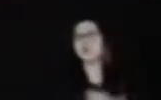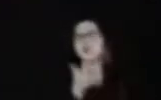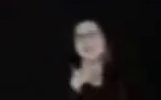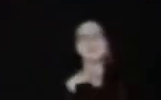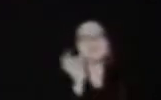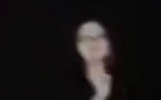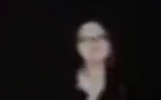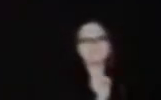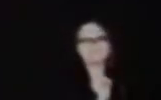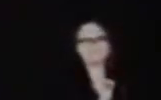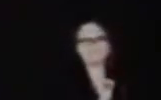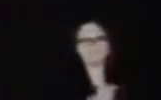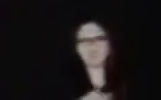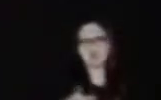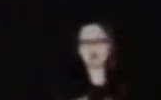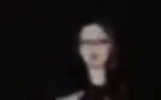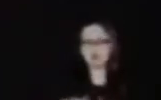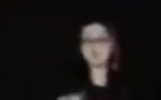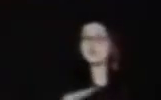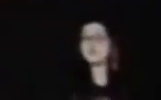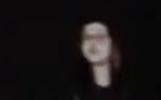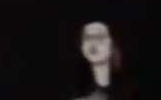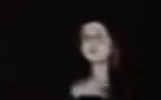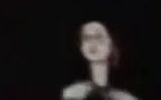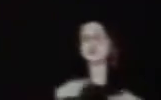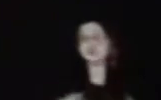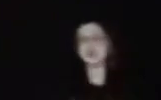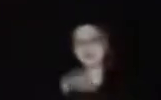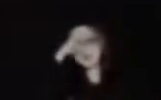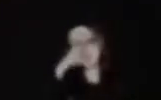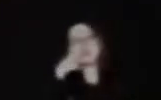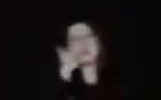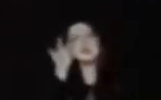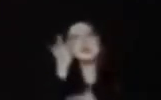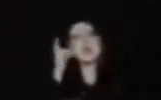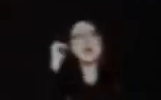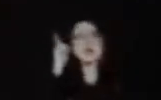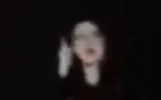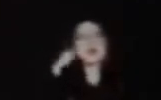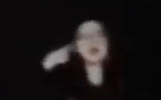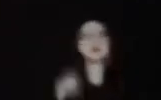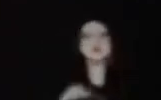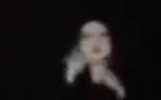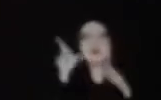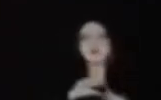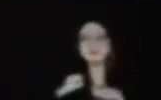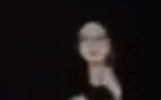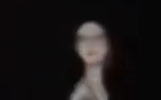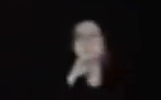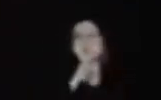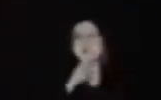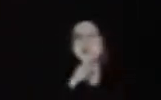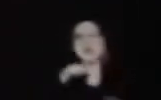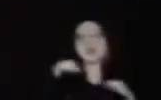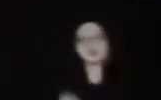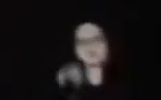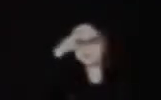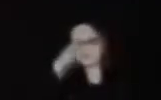menores ante la esperanza de todo un pueblo y la fortaleza de una nación como la